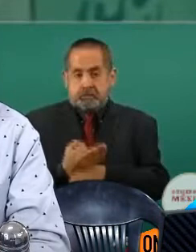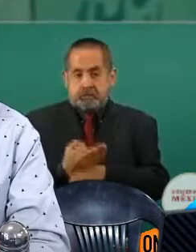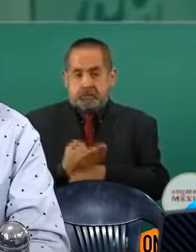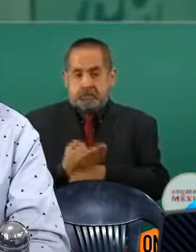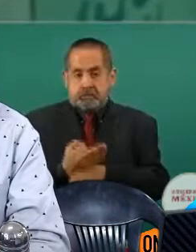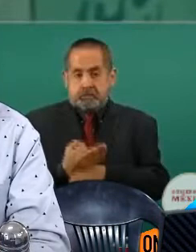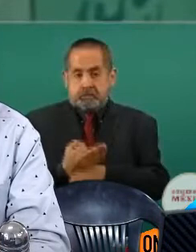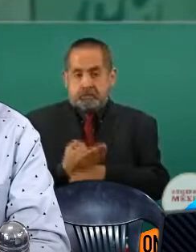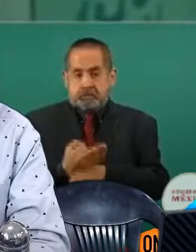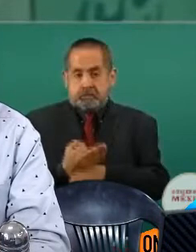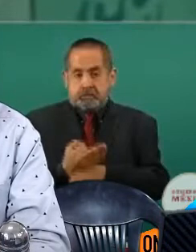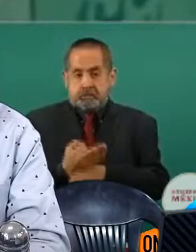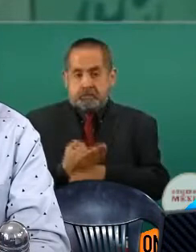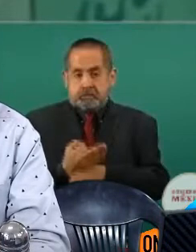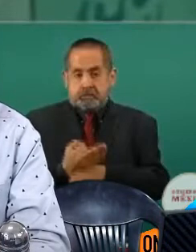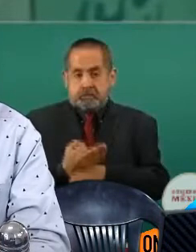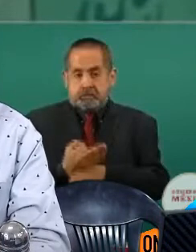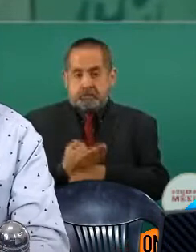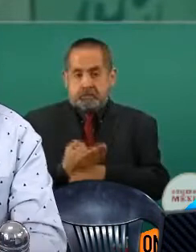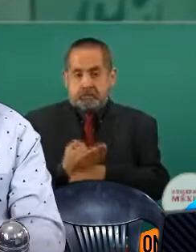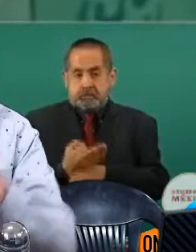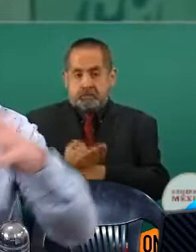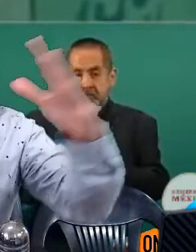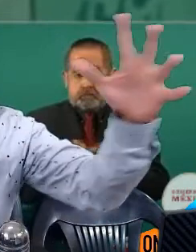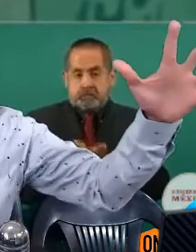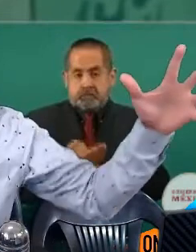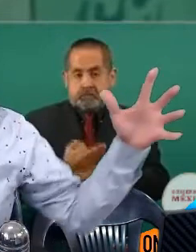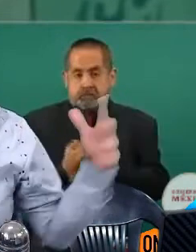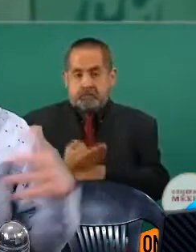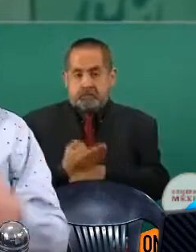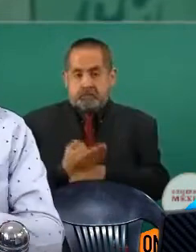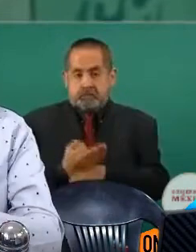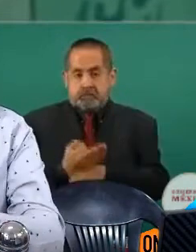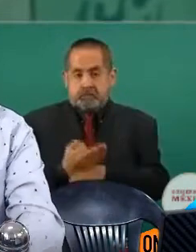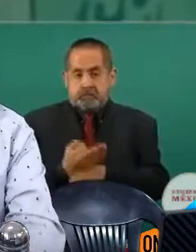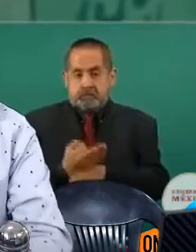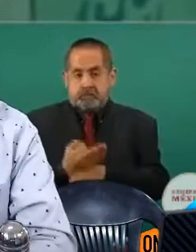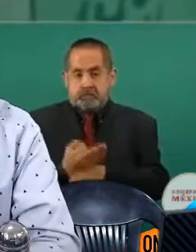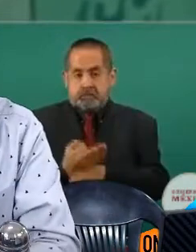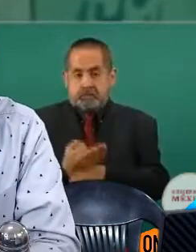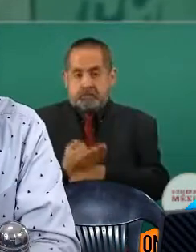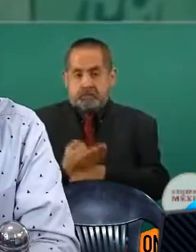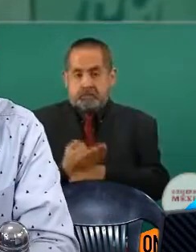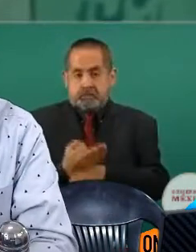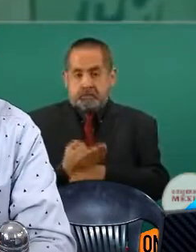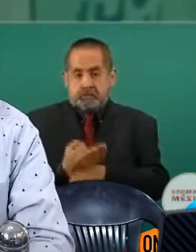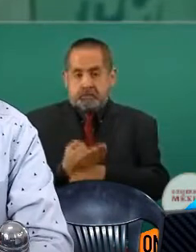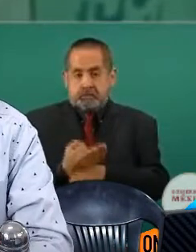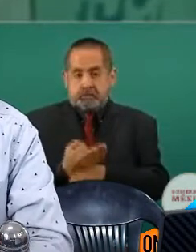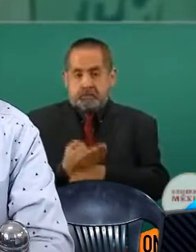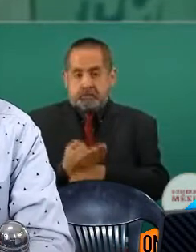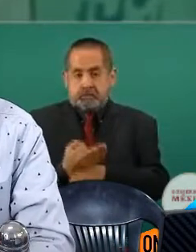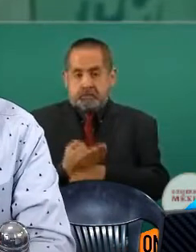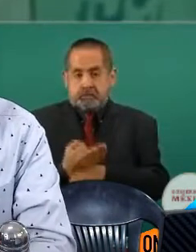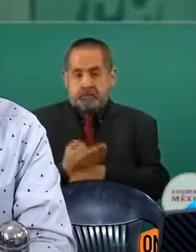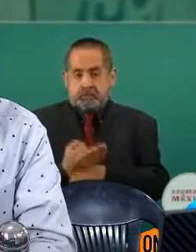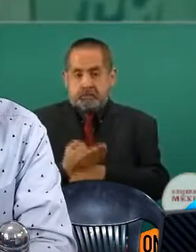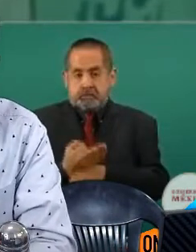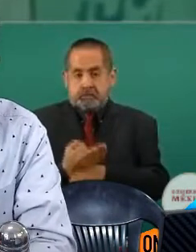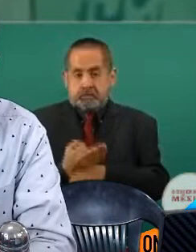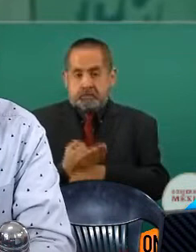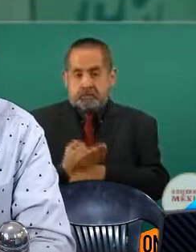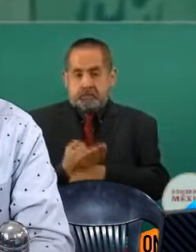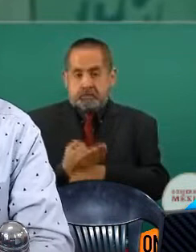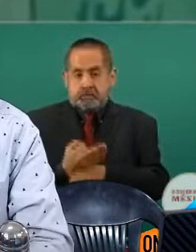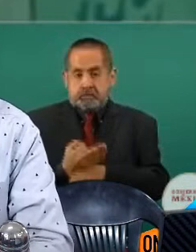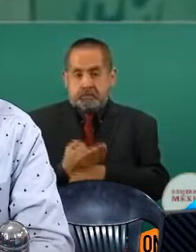y empezó a preparar el terreno para vender la riqueza de México, para